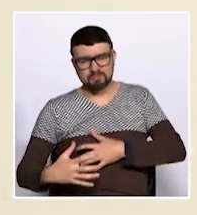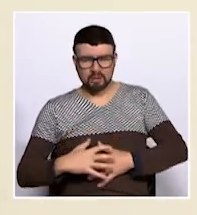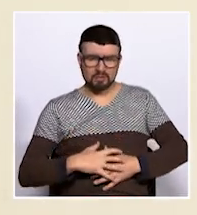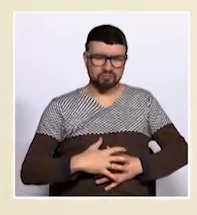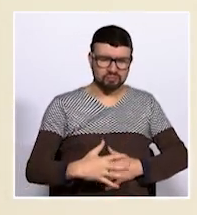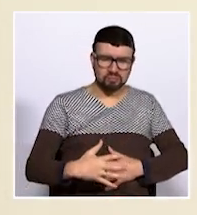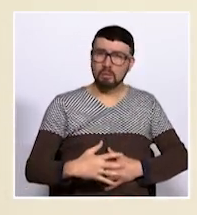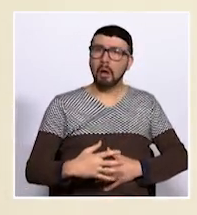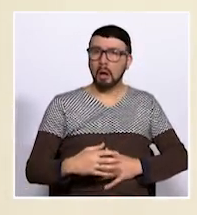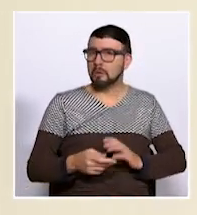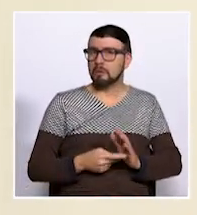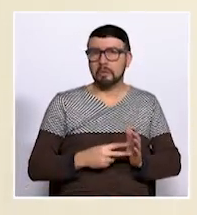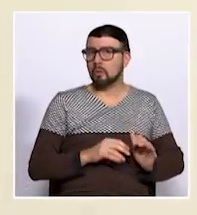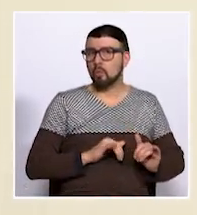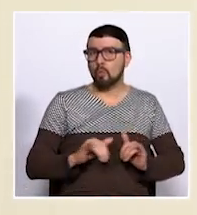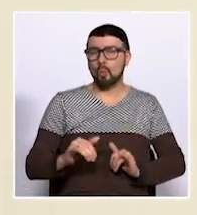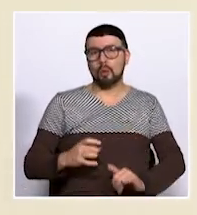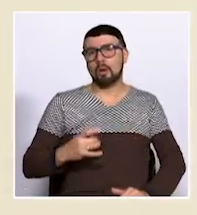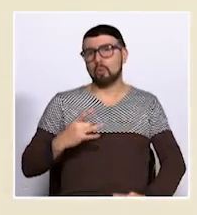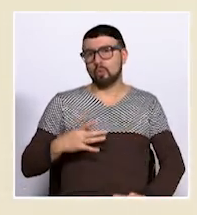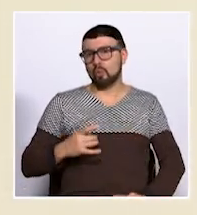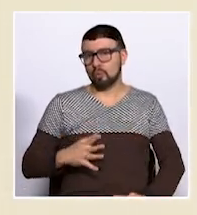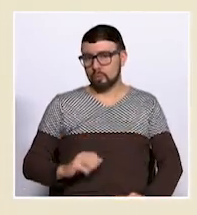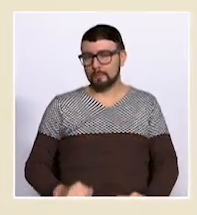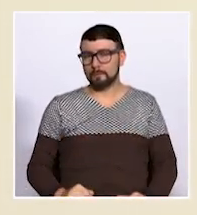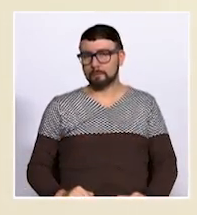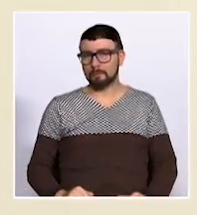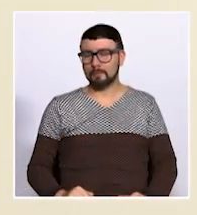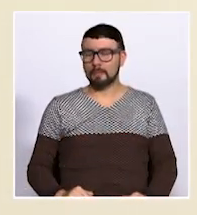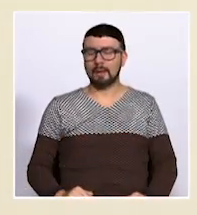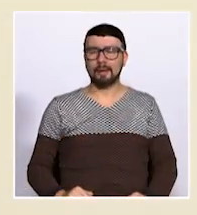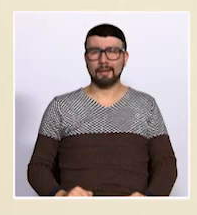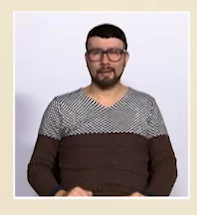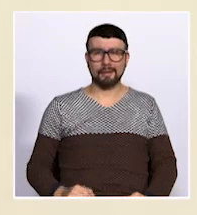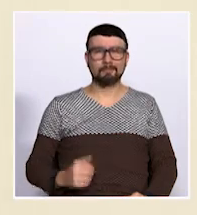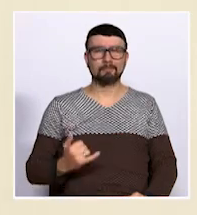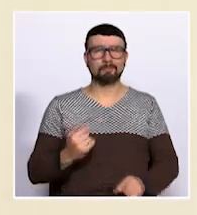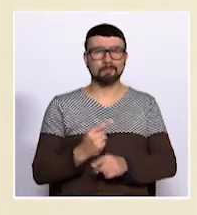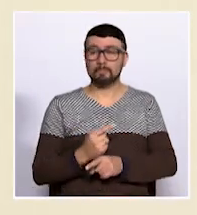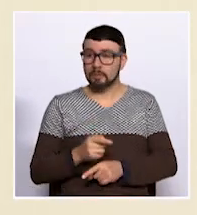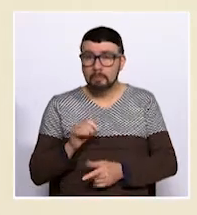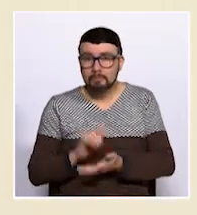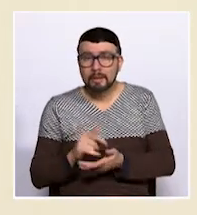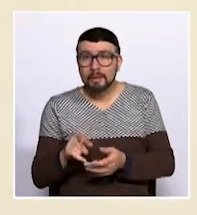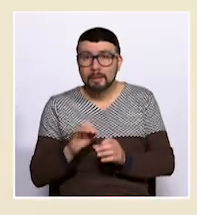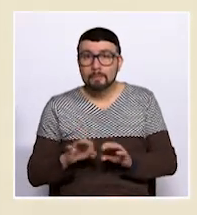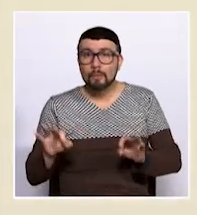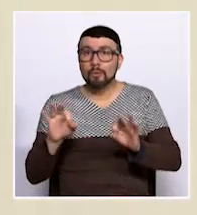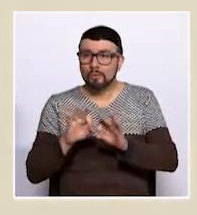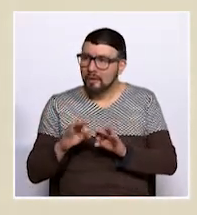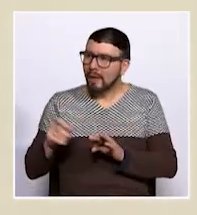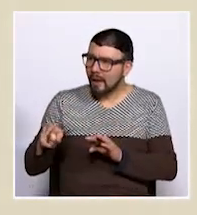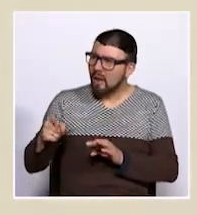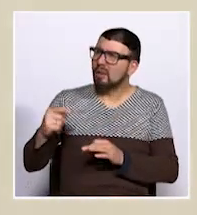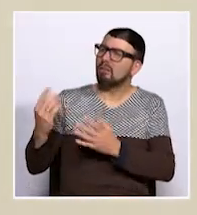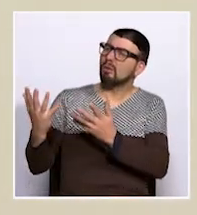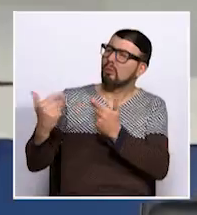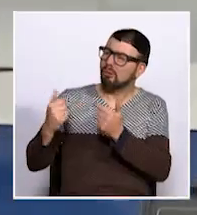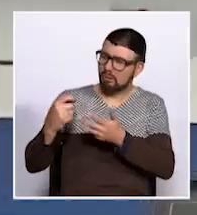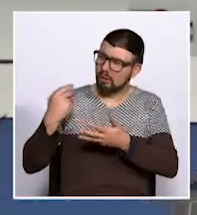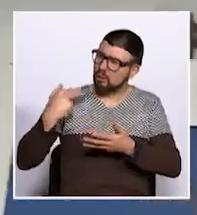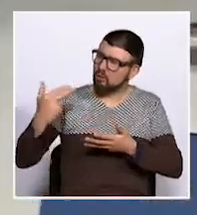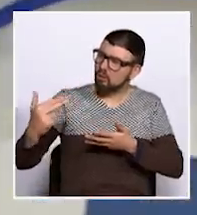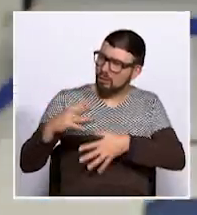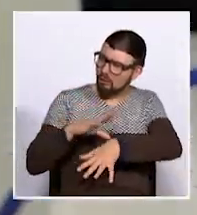dolor. Cuando nosotros hacemos eso, y por eso es tan importante nosotros hacer una buena historia clínica, cómo